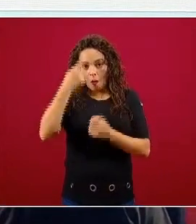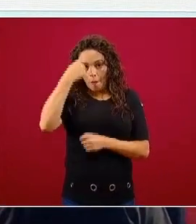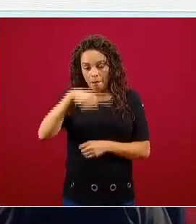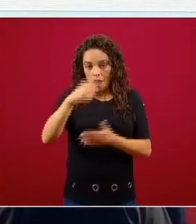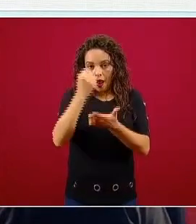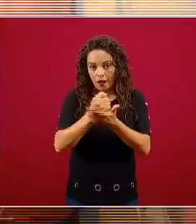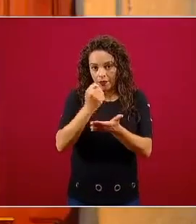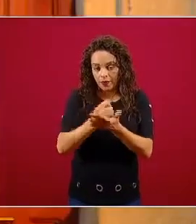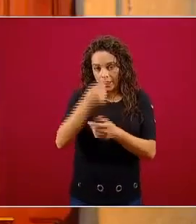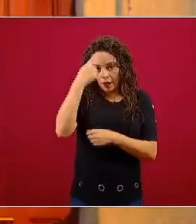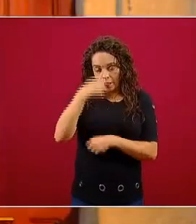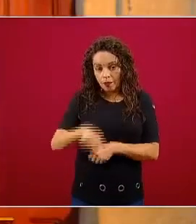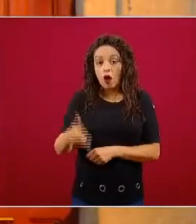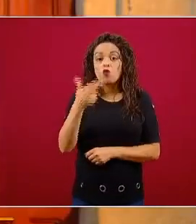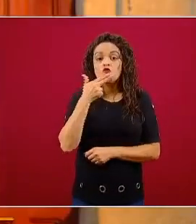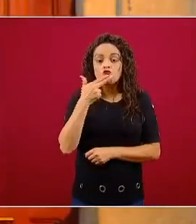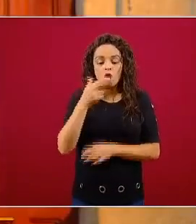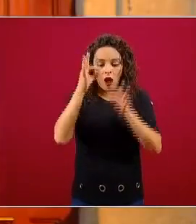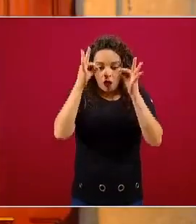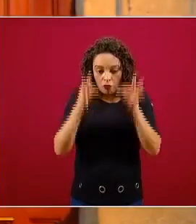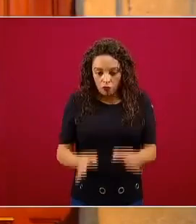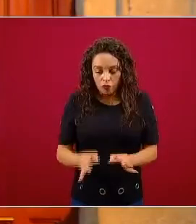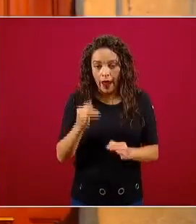seguras. La siguiente, por favor.